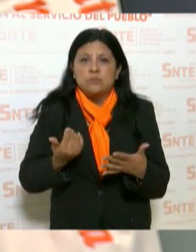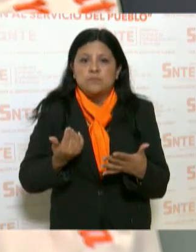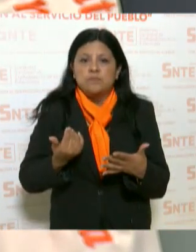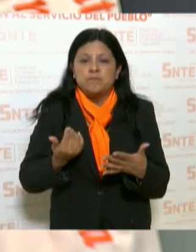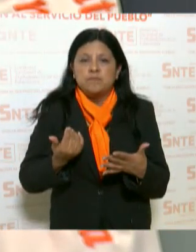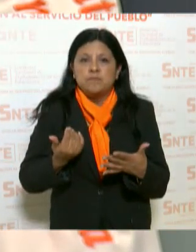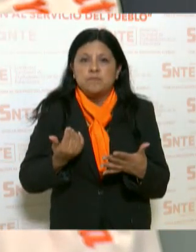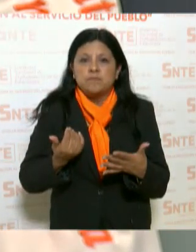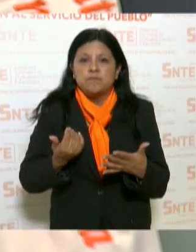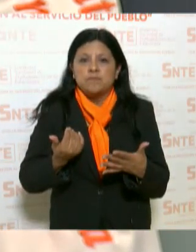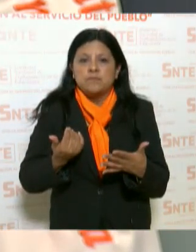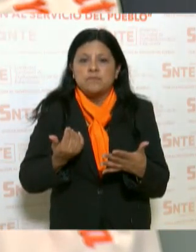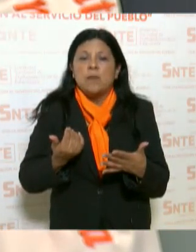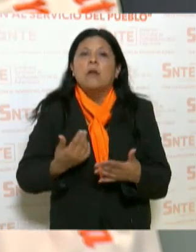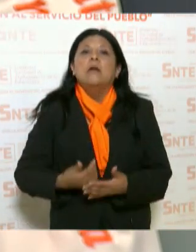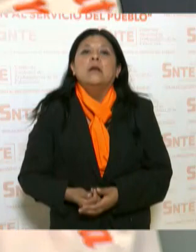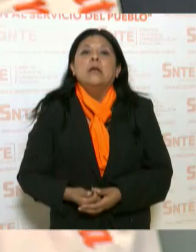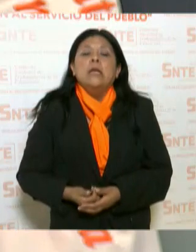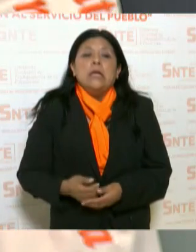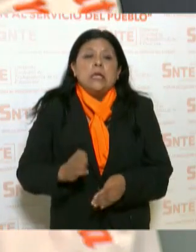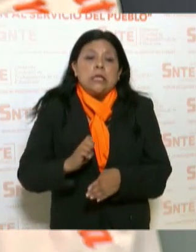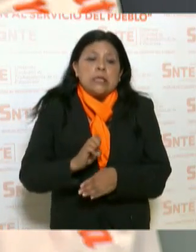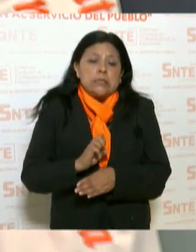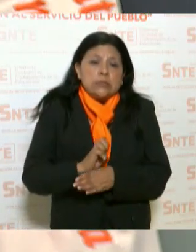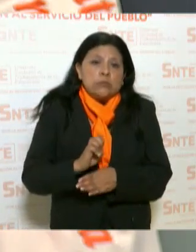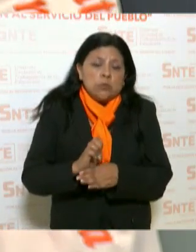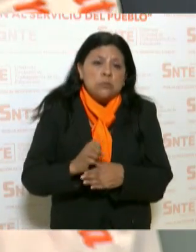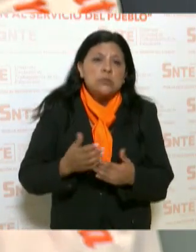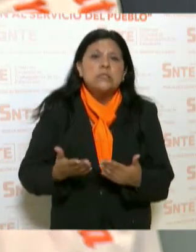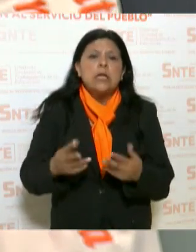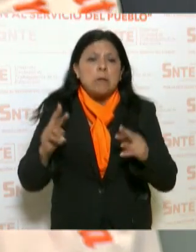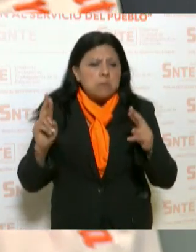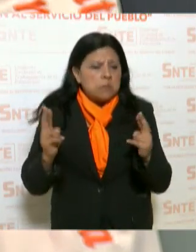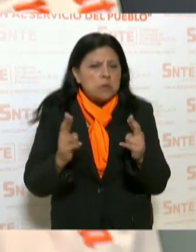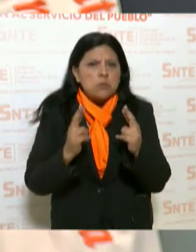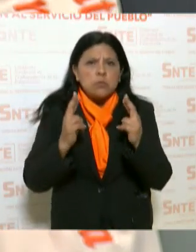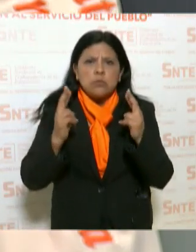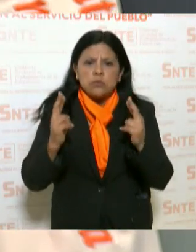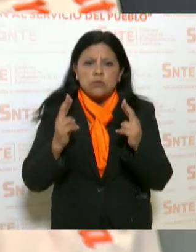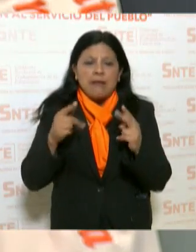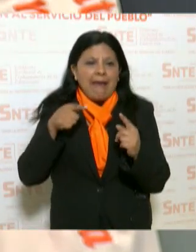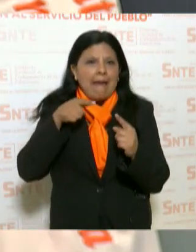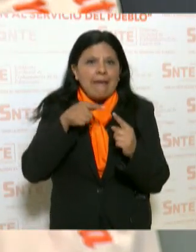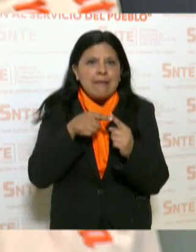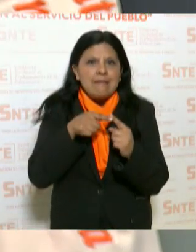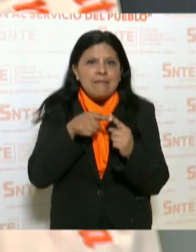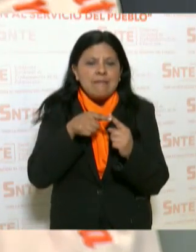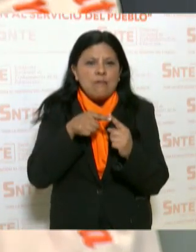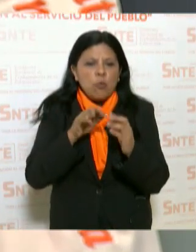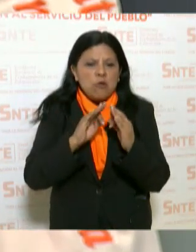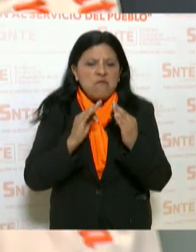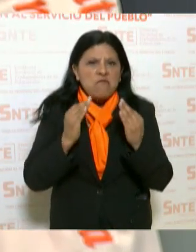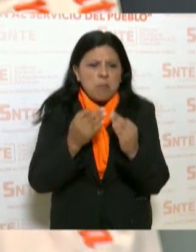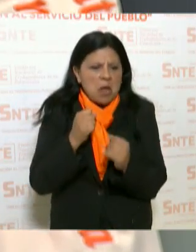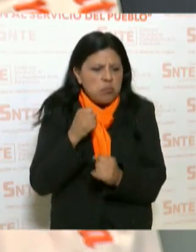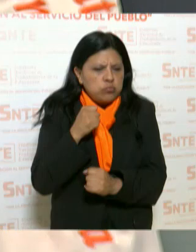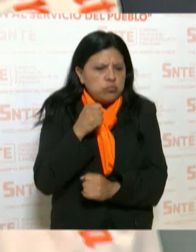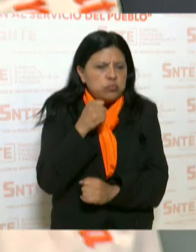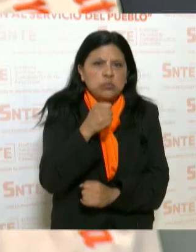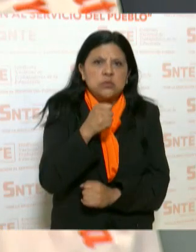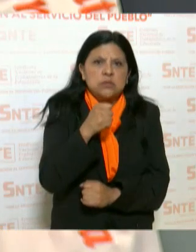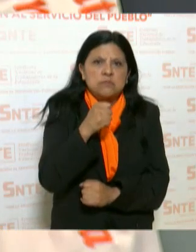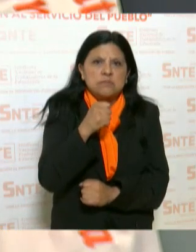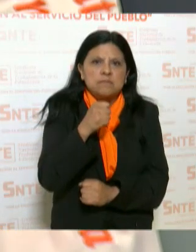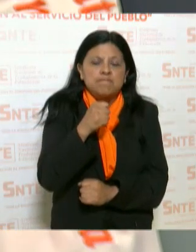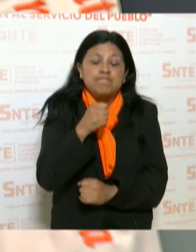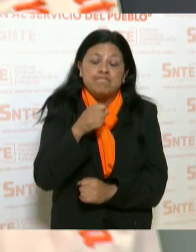Entonces, con la revolución se impulsa la educación pública. Hay momentos estelares